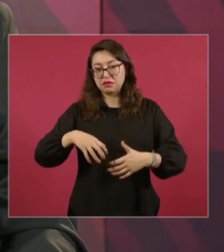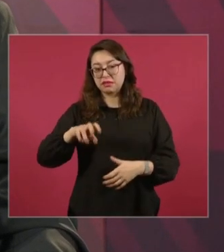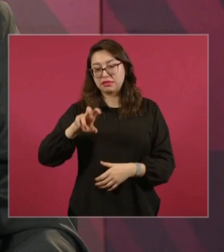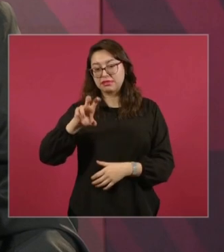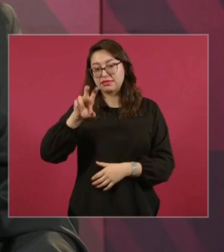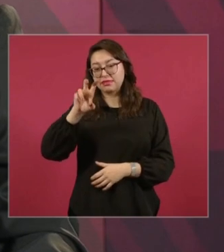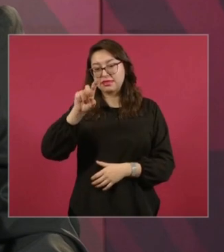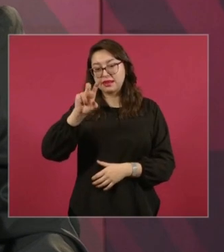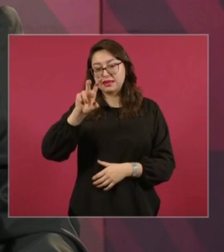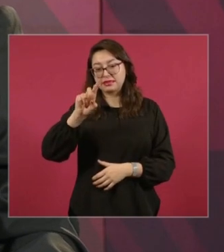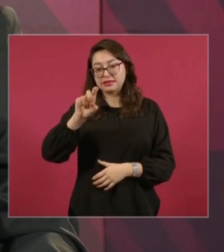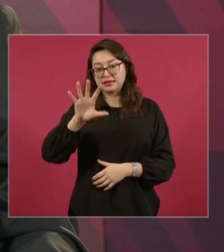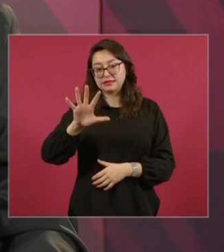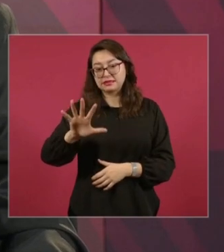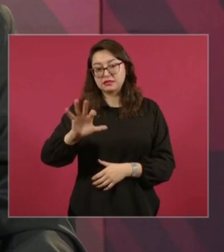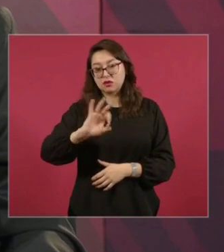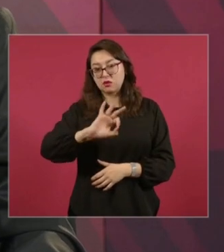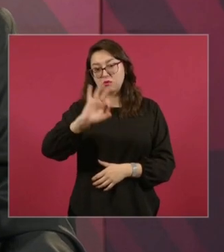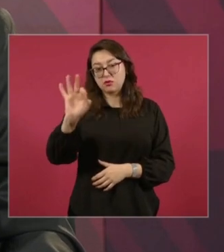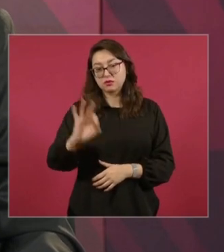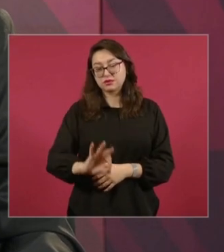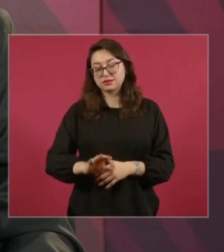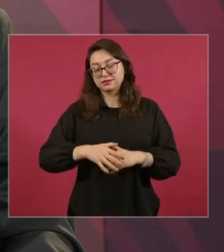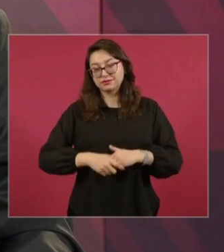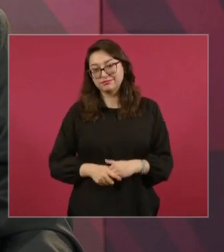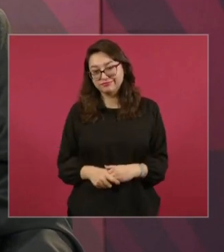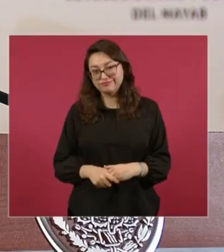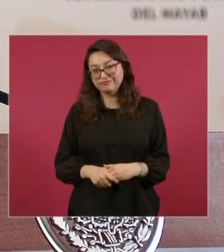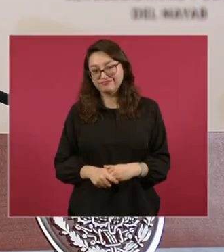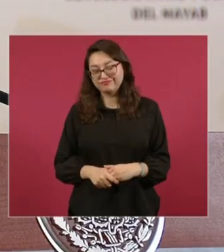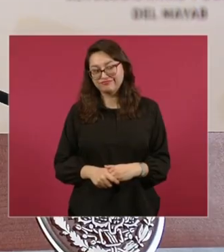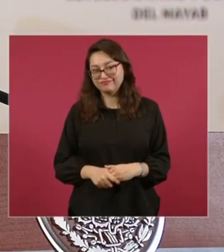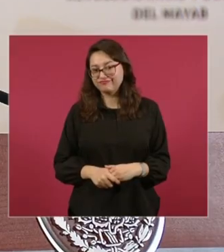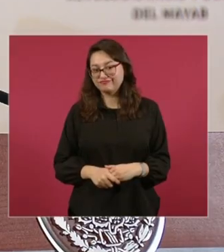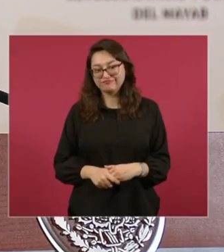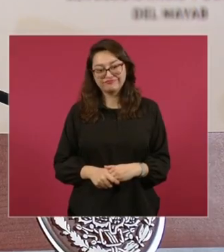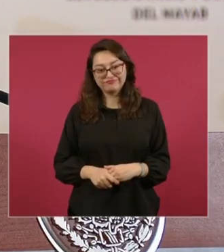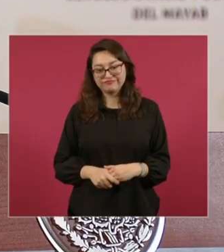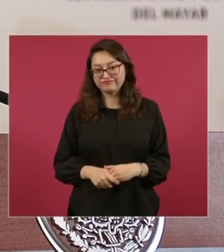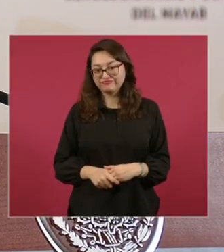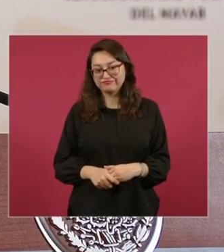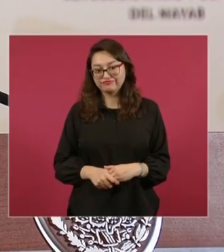Desde el primer año empezamos a invertir a todas